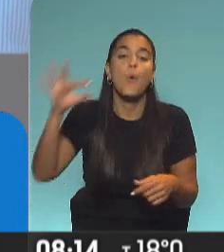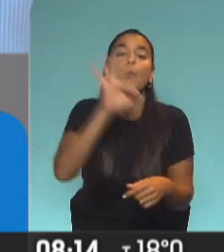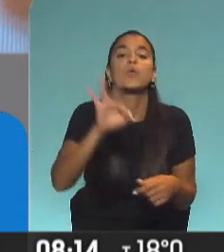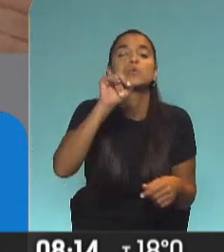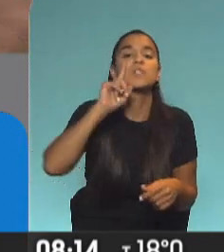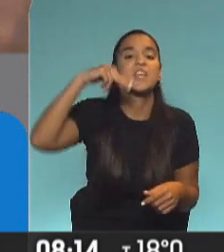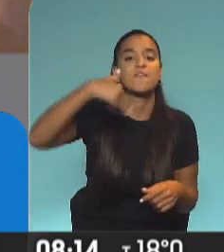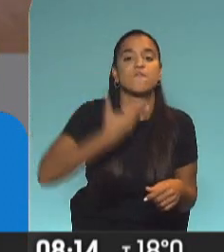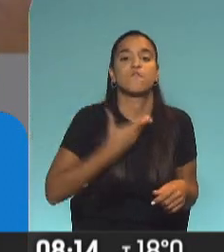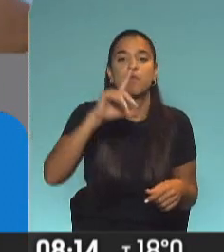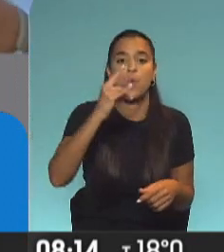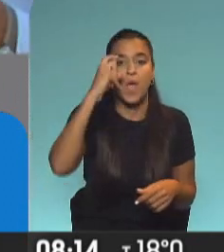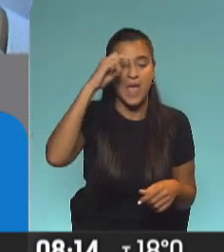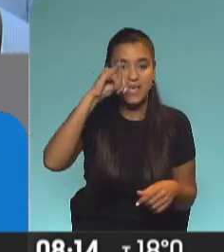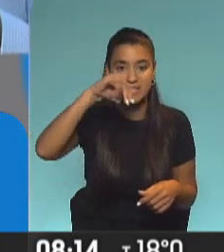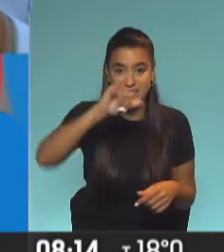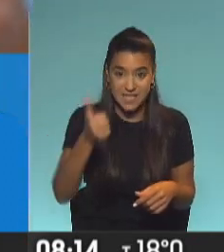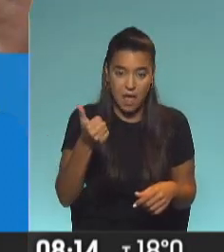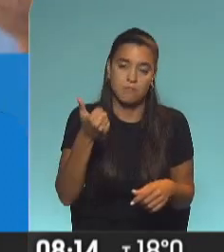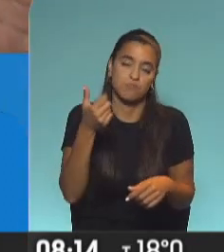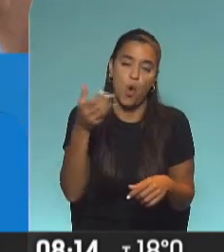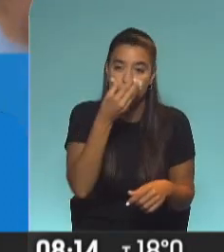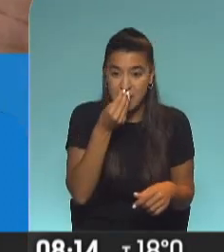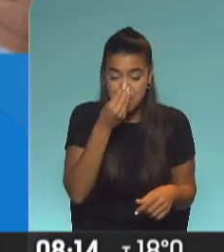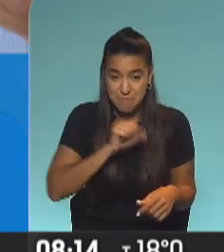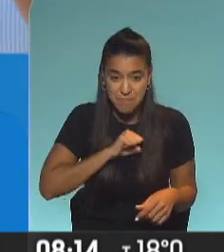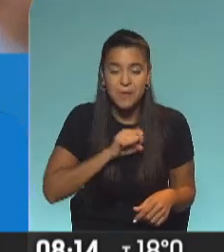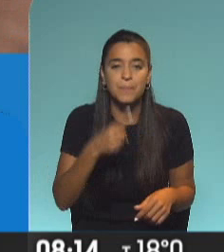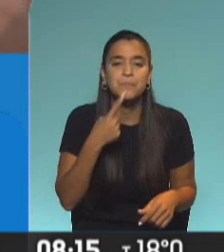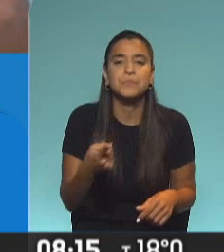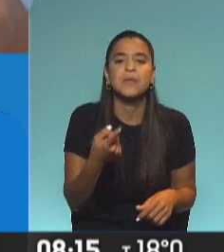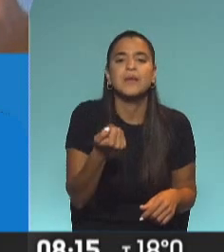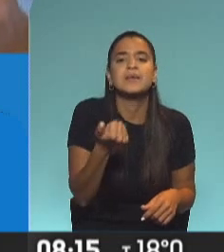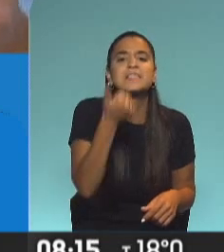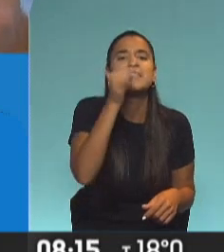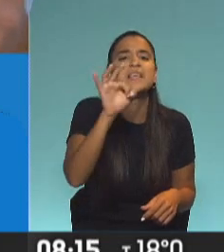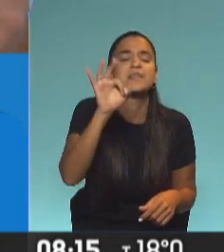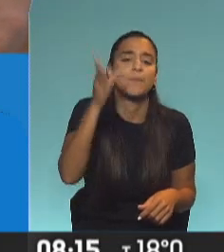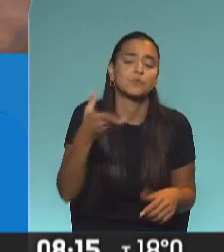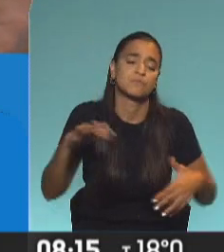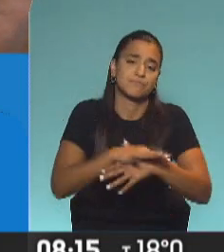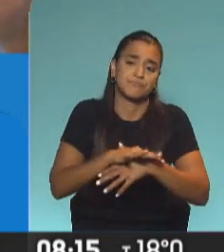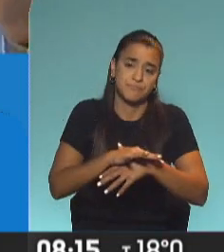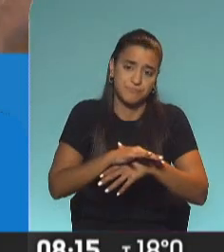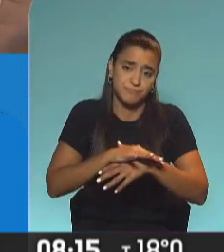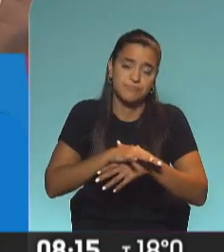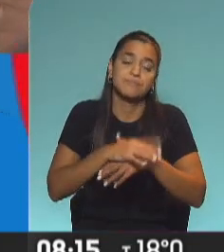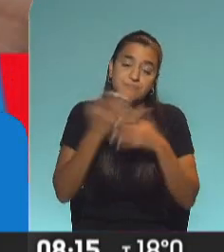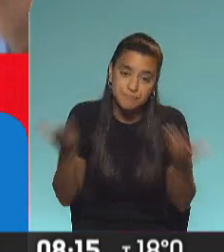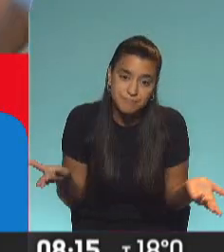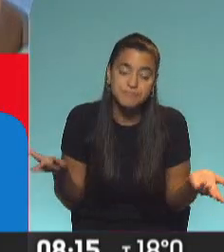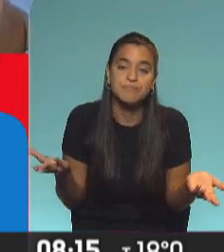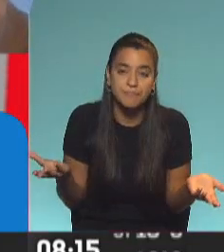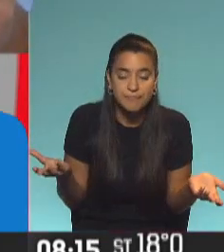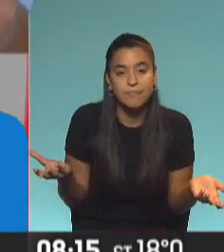influenza, el agente etiológico responsable de la gripe, alcanza una eficacia del 60%. Es decir,